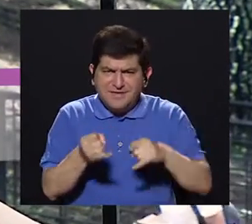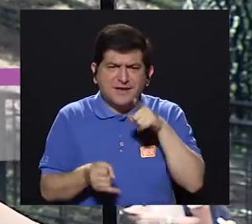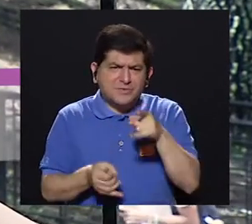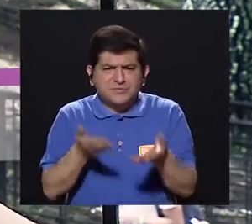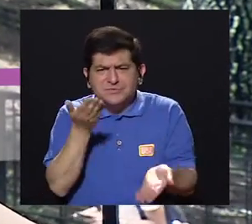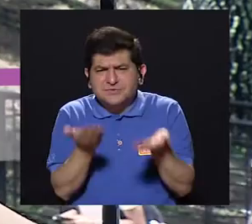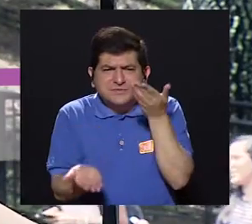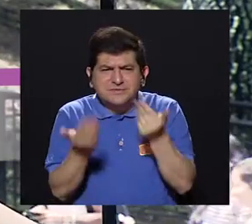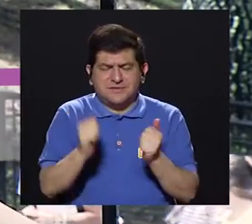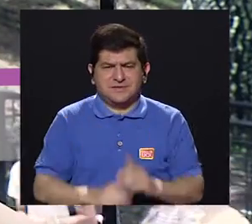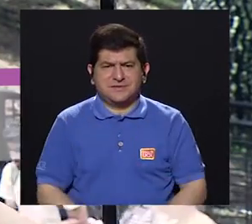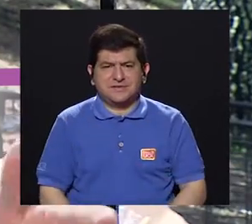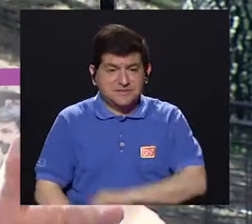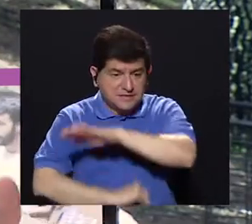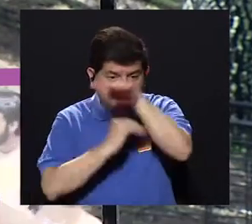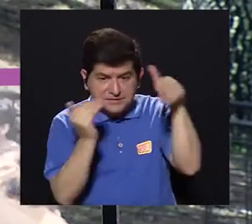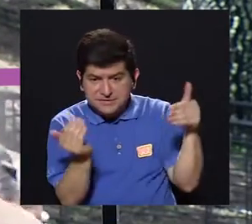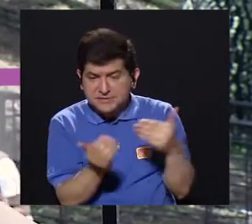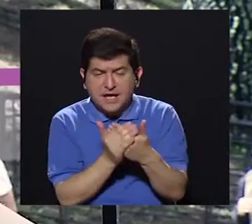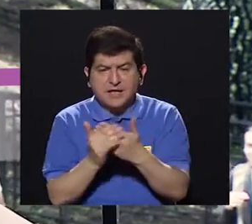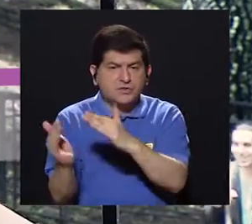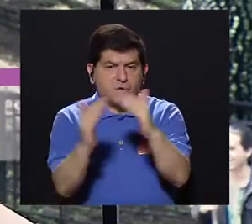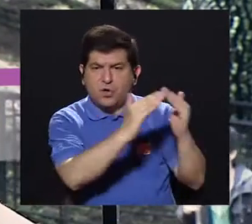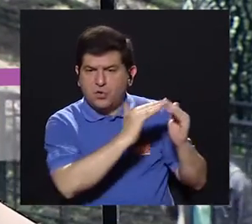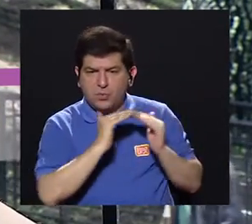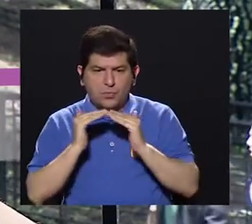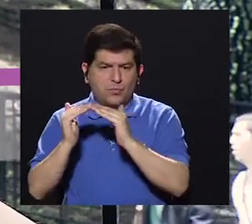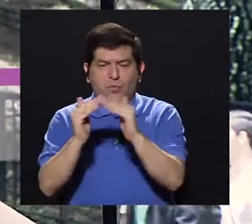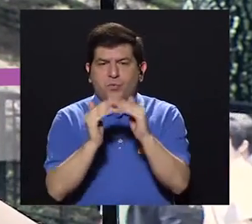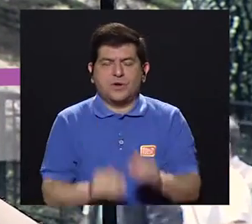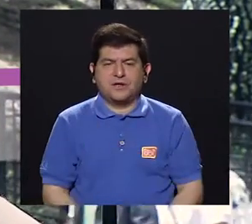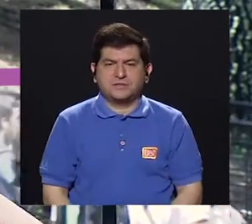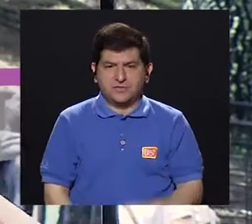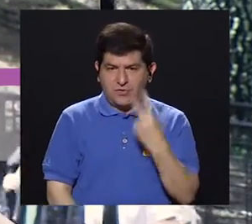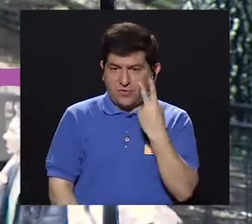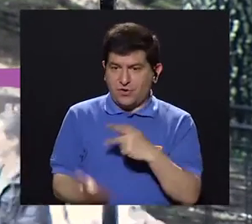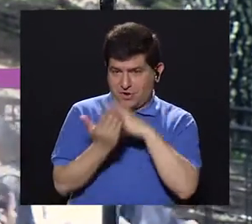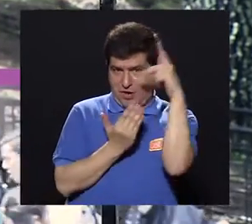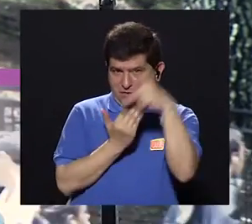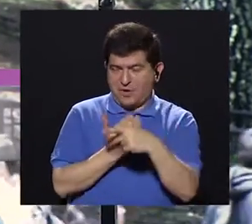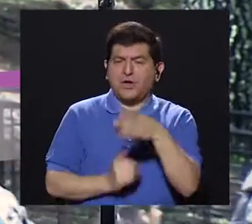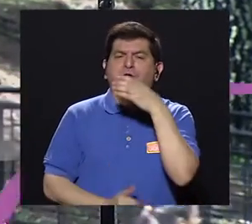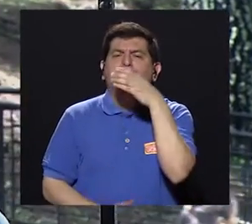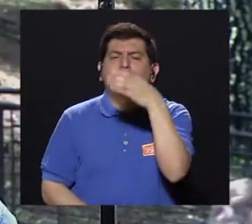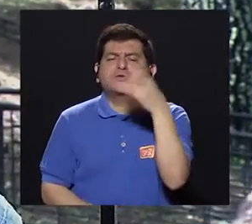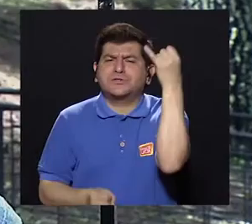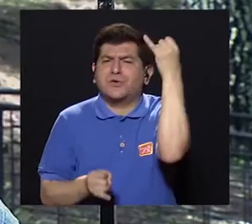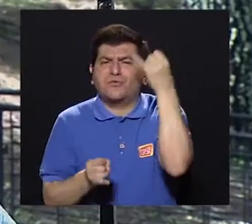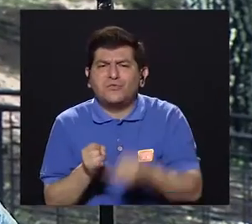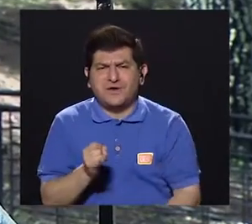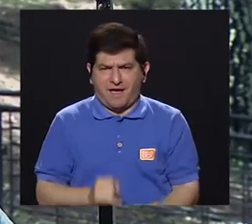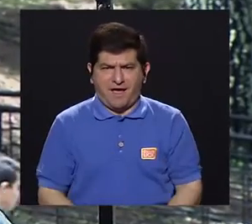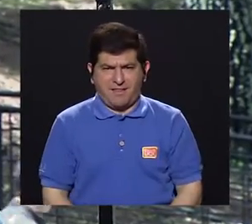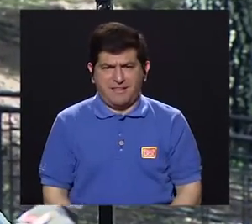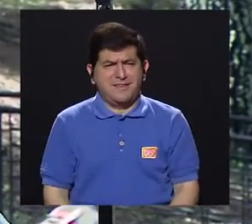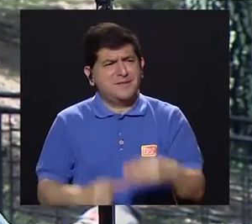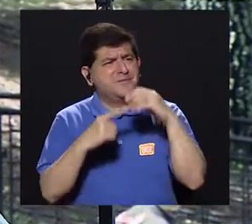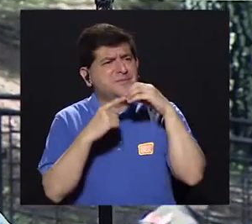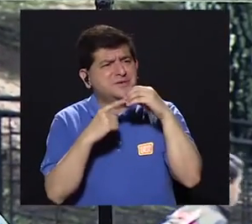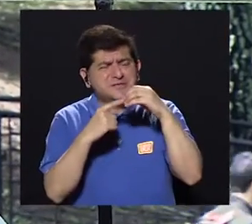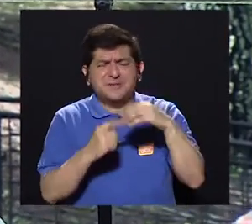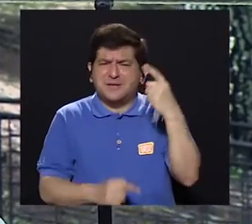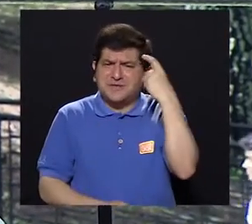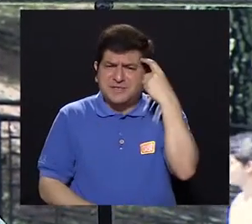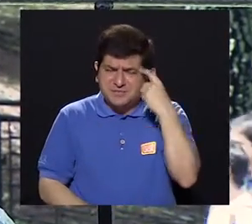finalizar, que usted nos pudiera dar a toda la población pues, que nos ve una recomendación final,